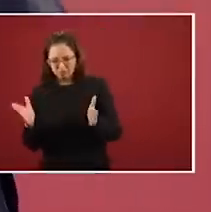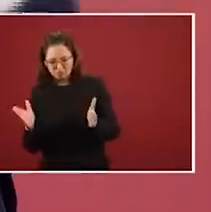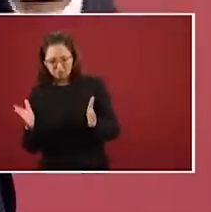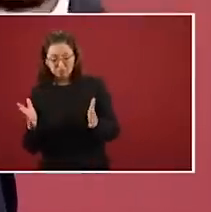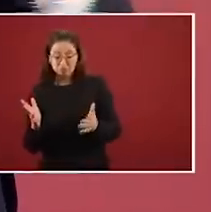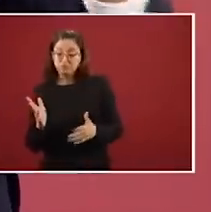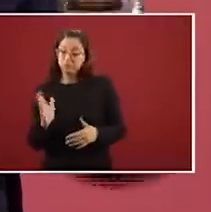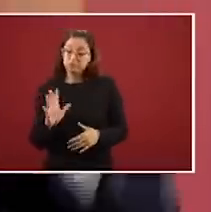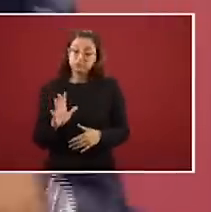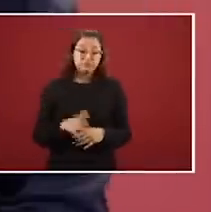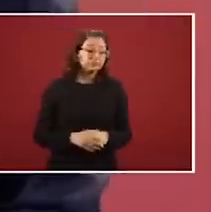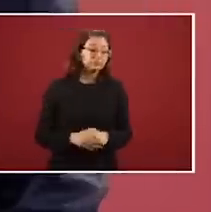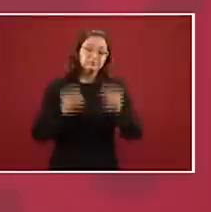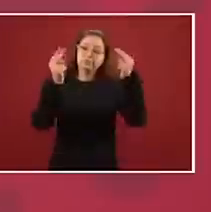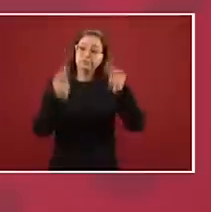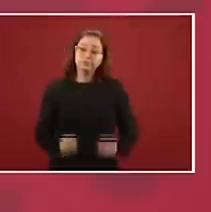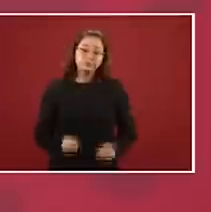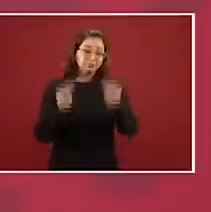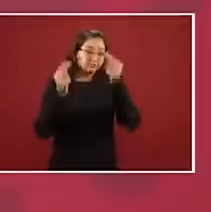por los negocios.